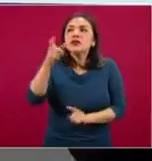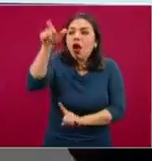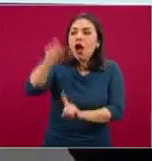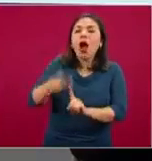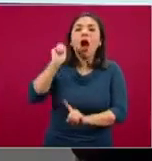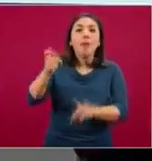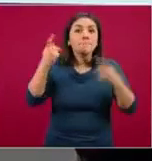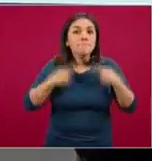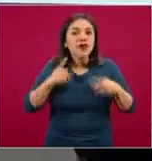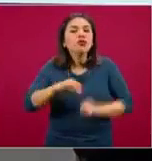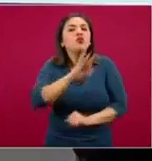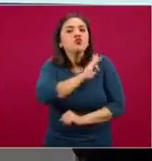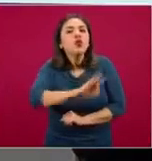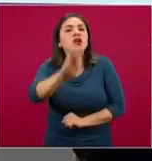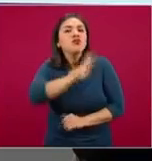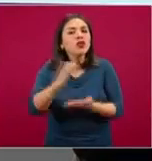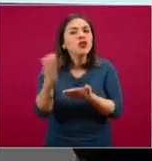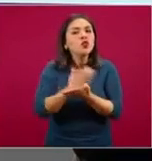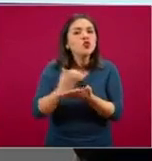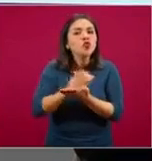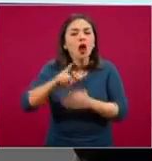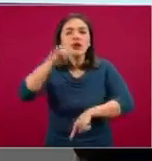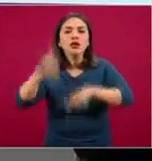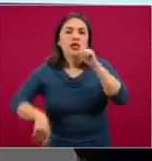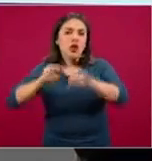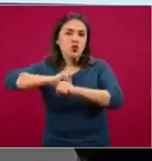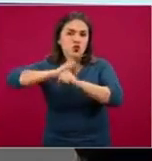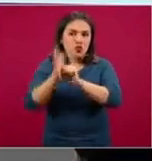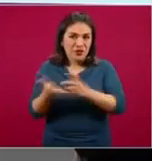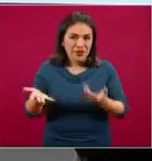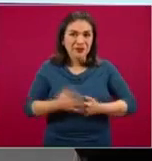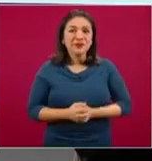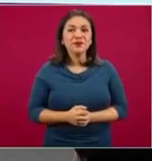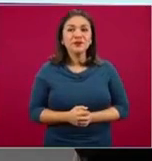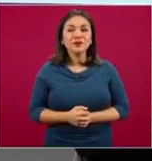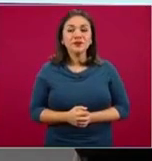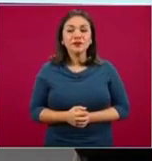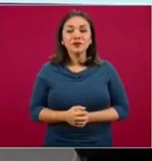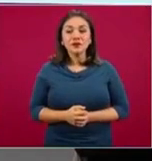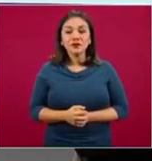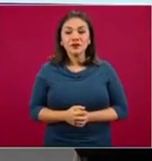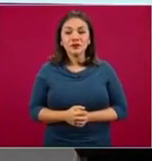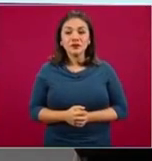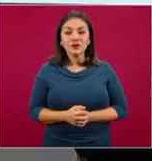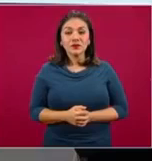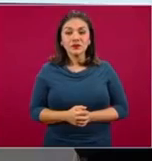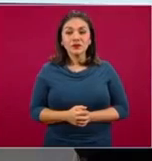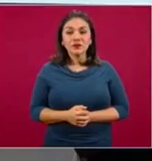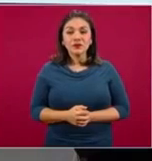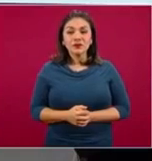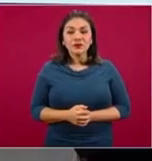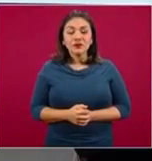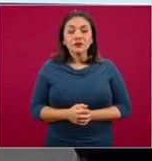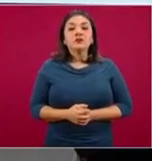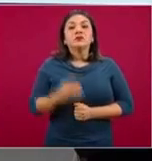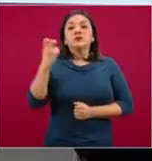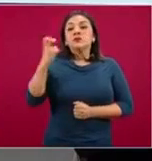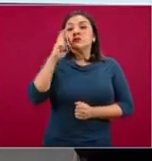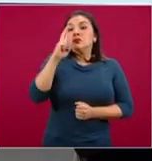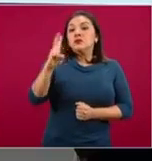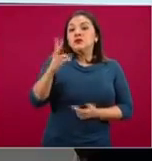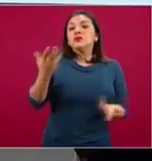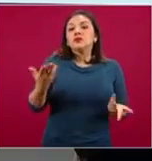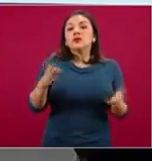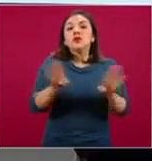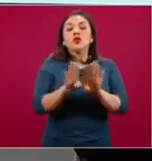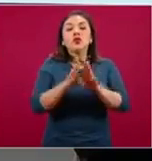están venciendo y recuperándose de COVID-19. Si vemos la siguiente diapositiva, vemos el enfoque